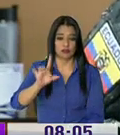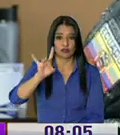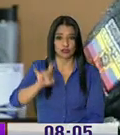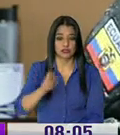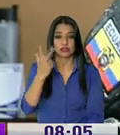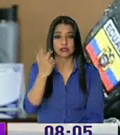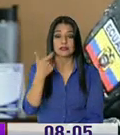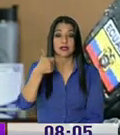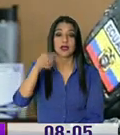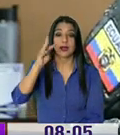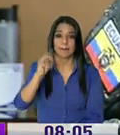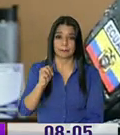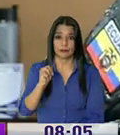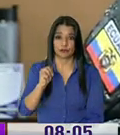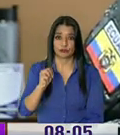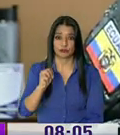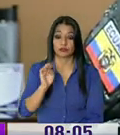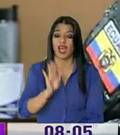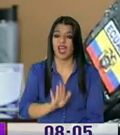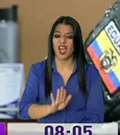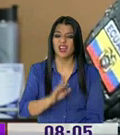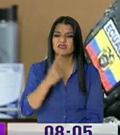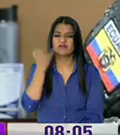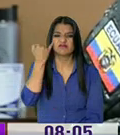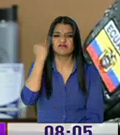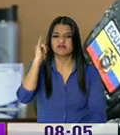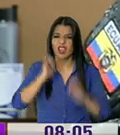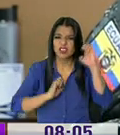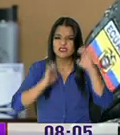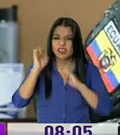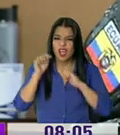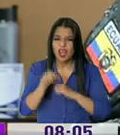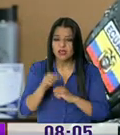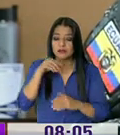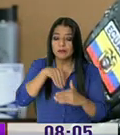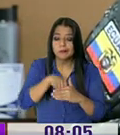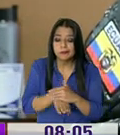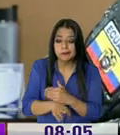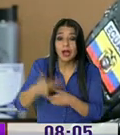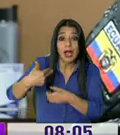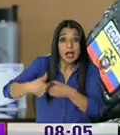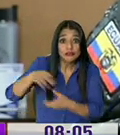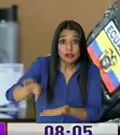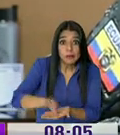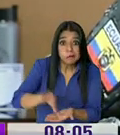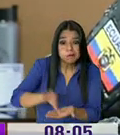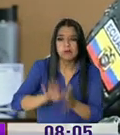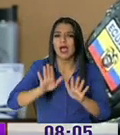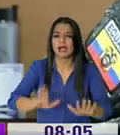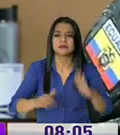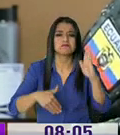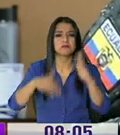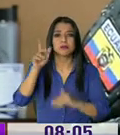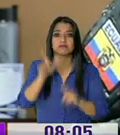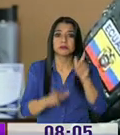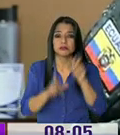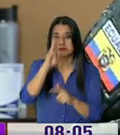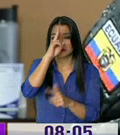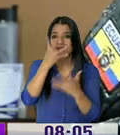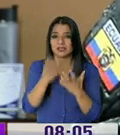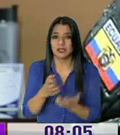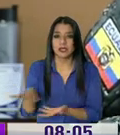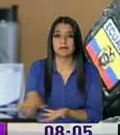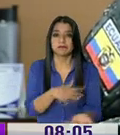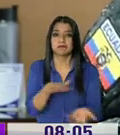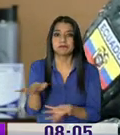gramos. Esta modalidad de camuflaje la están utilizando en este momento muy frecuentemente las personas que quieren